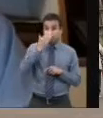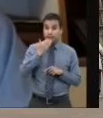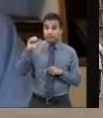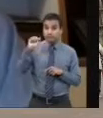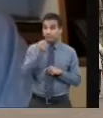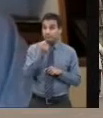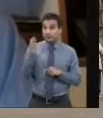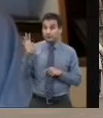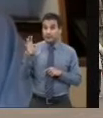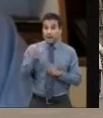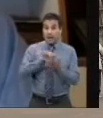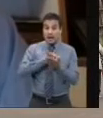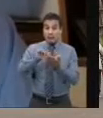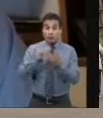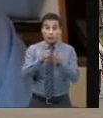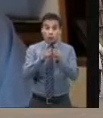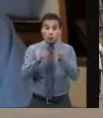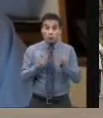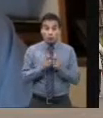partido